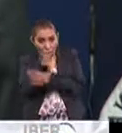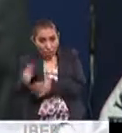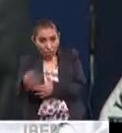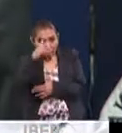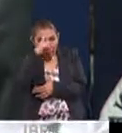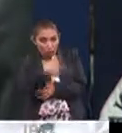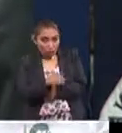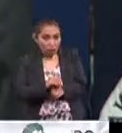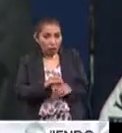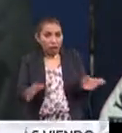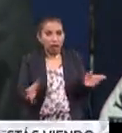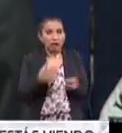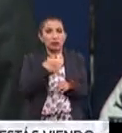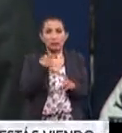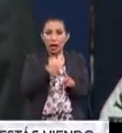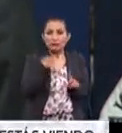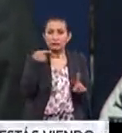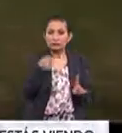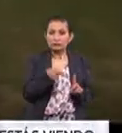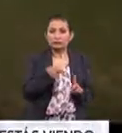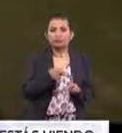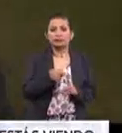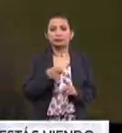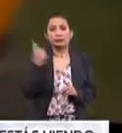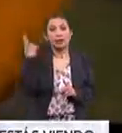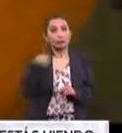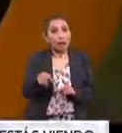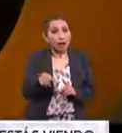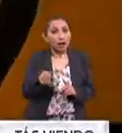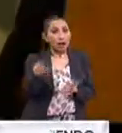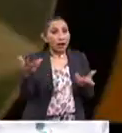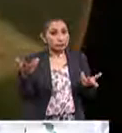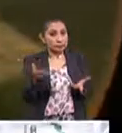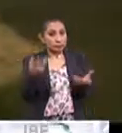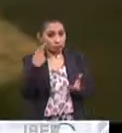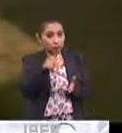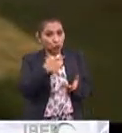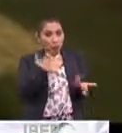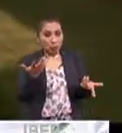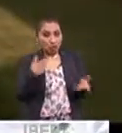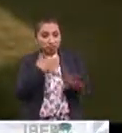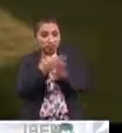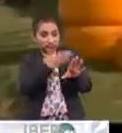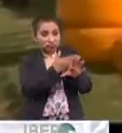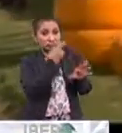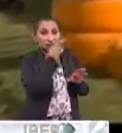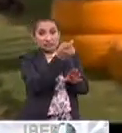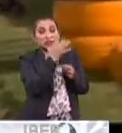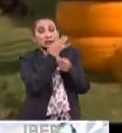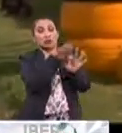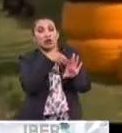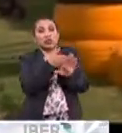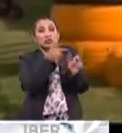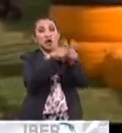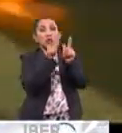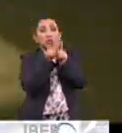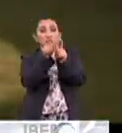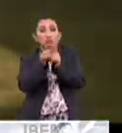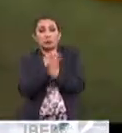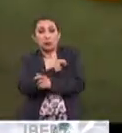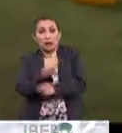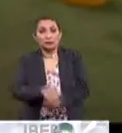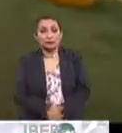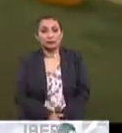de México, por supuesto, específicamente, para pues hacer este combate que se anuncia contra estos